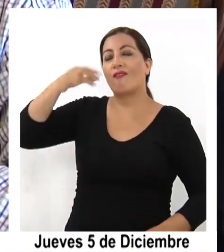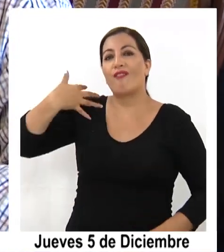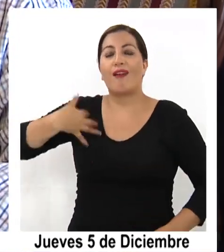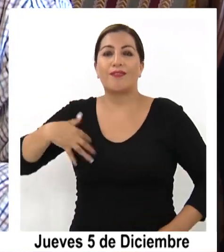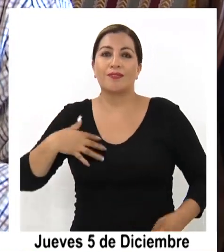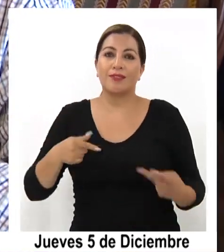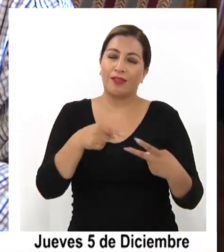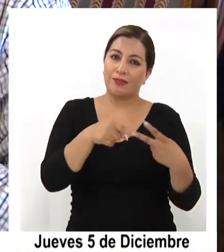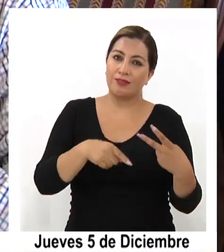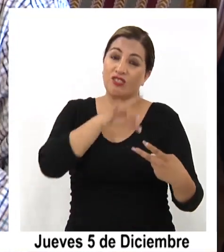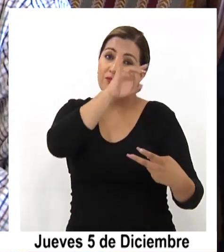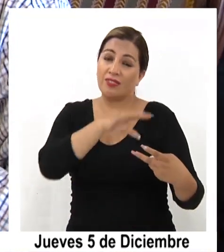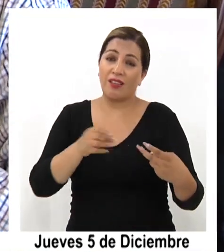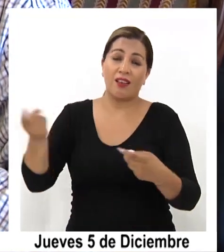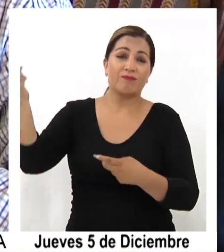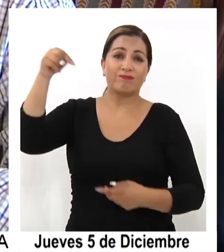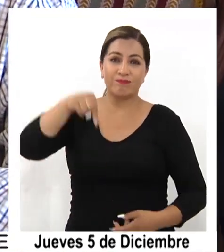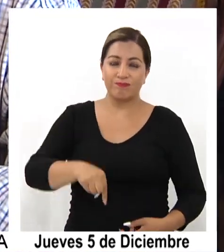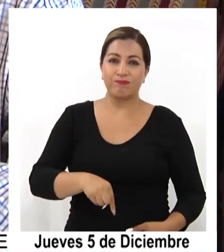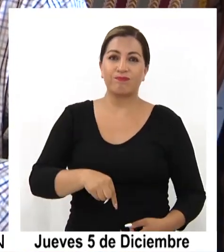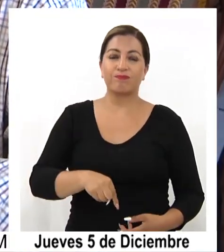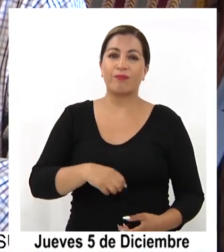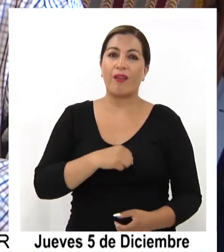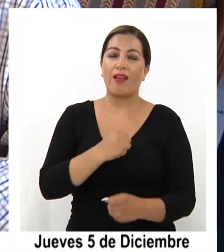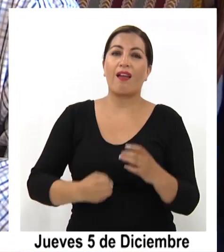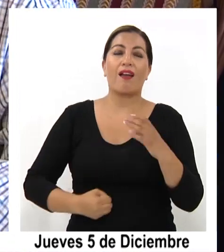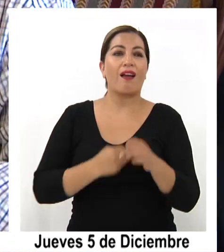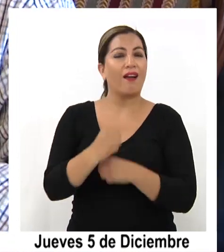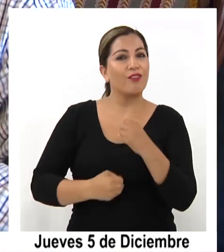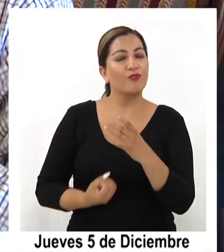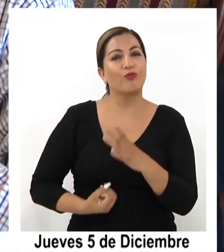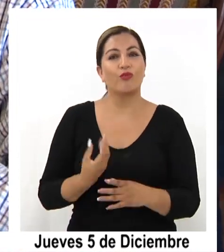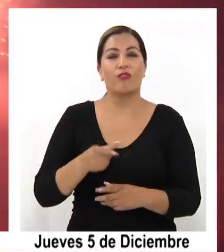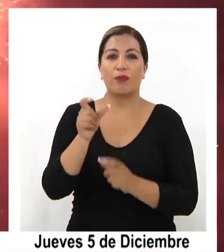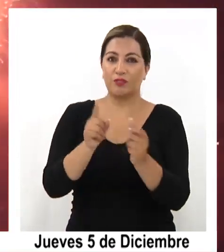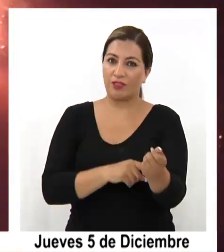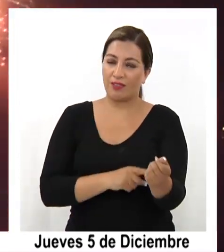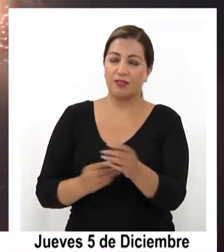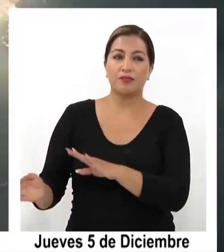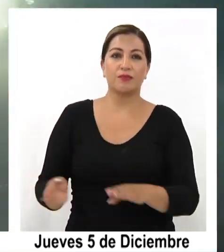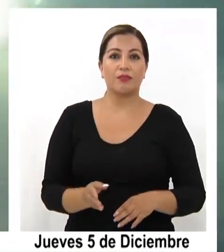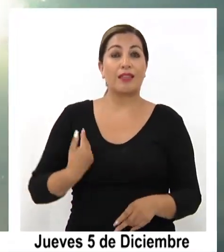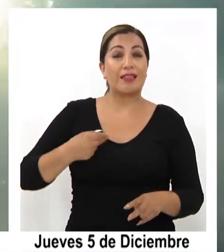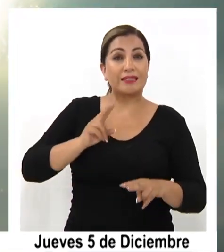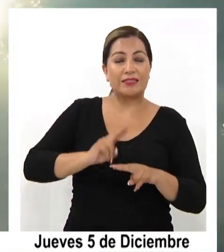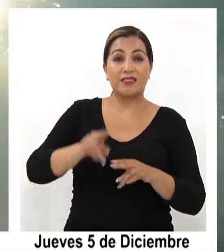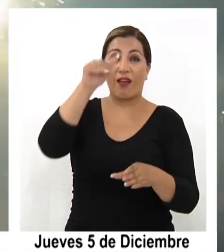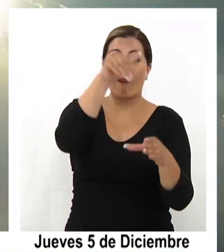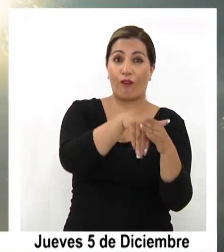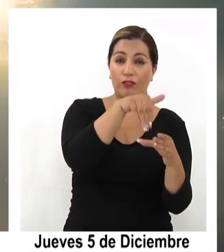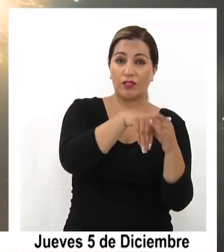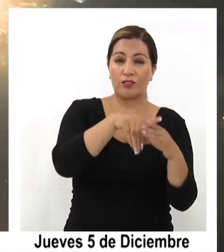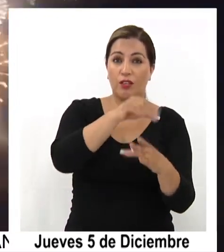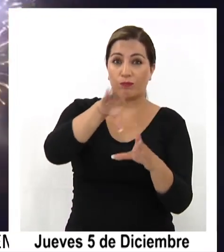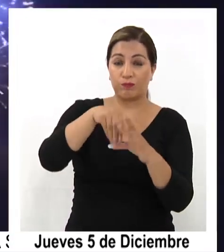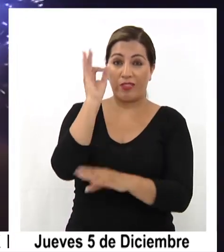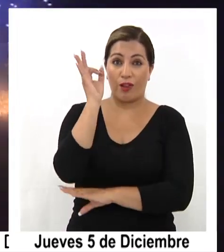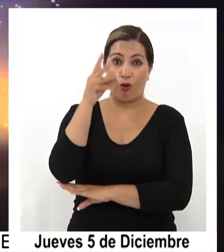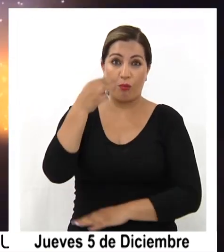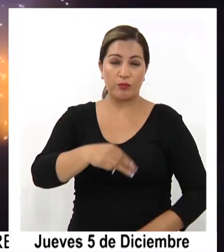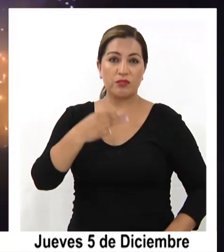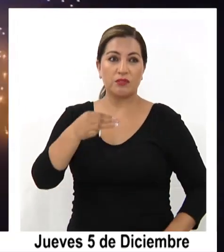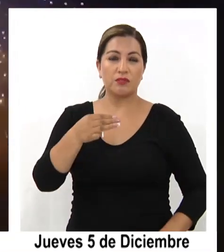Argentina, de Chile, a que vienen a pasar un año nuevo, invitar a la familia Iquiqueña. Mientras se realizaba la votación en el Consejo